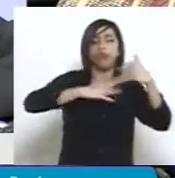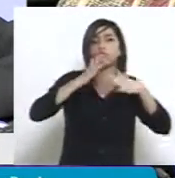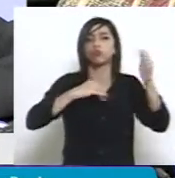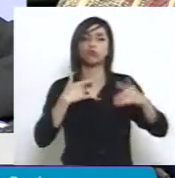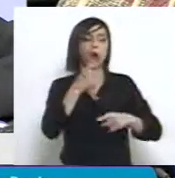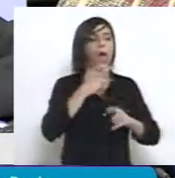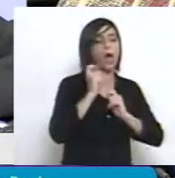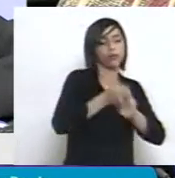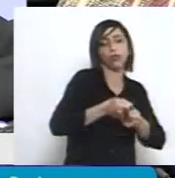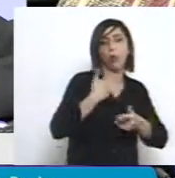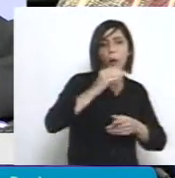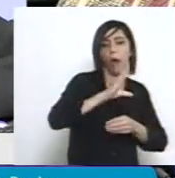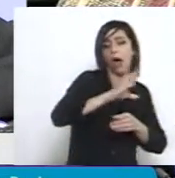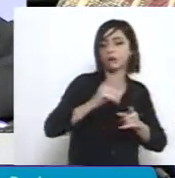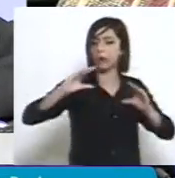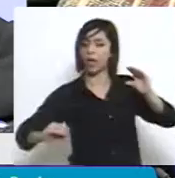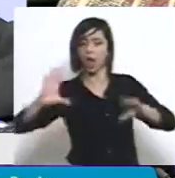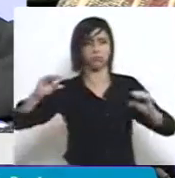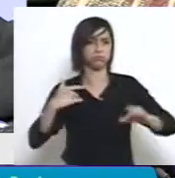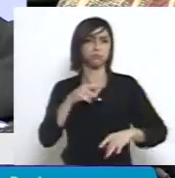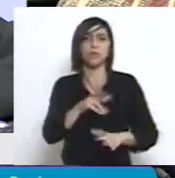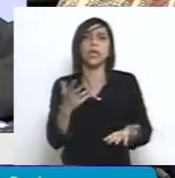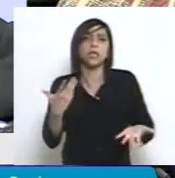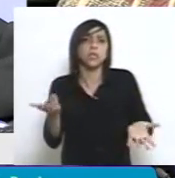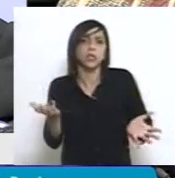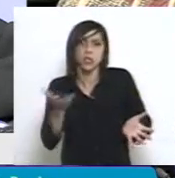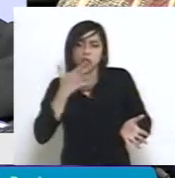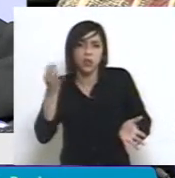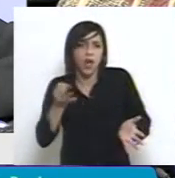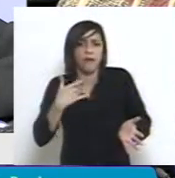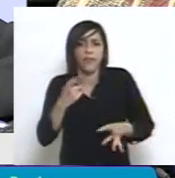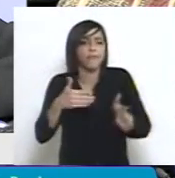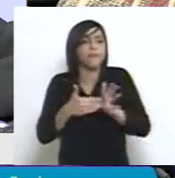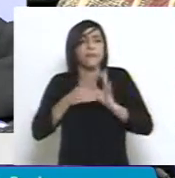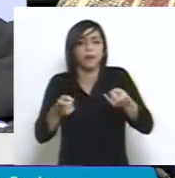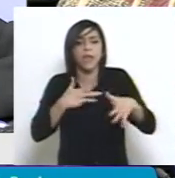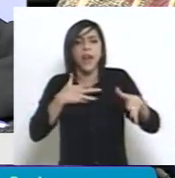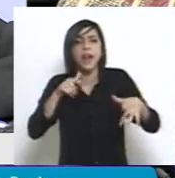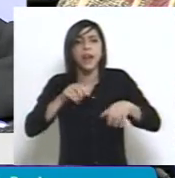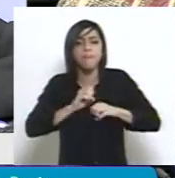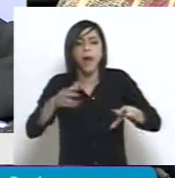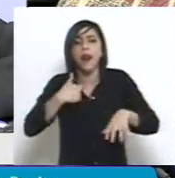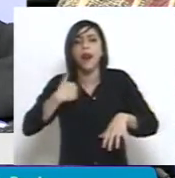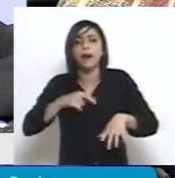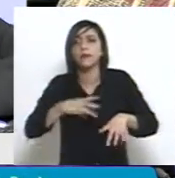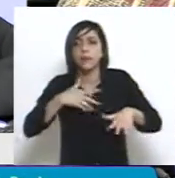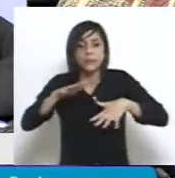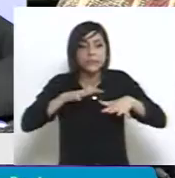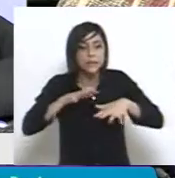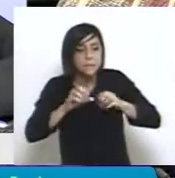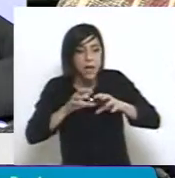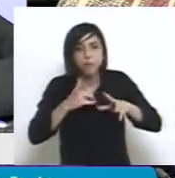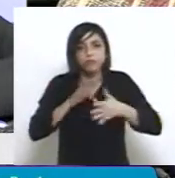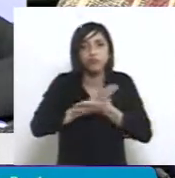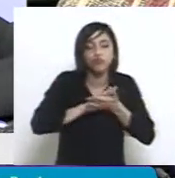otra, es una facultad esencial en un mundo en crisis. Esto es el punto central.